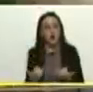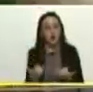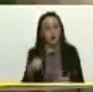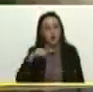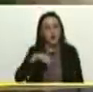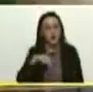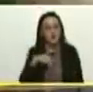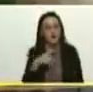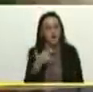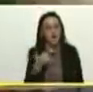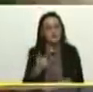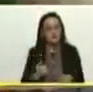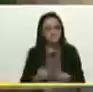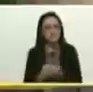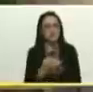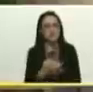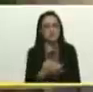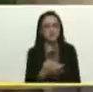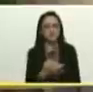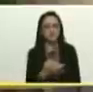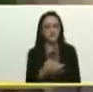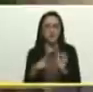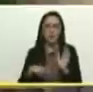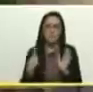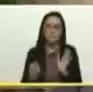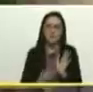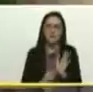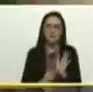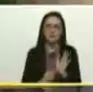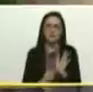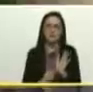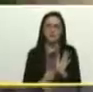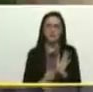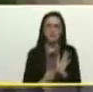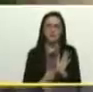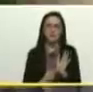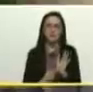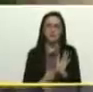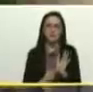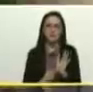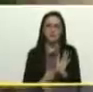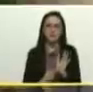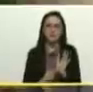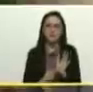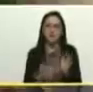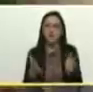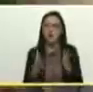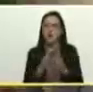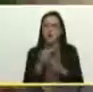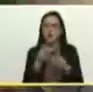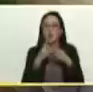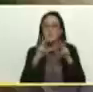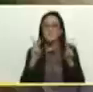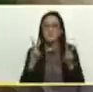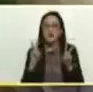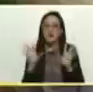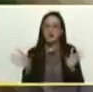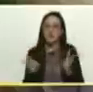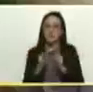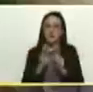que estamos cooperando ampliamente en el logro de la paz total para